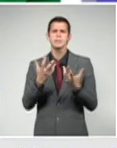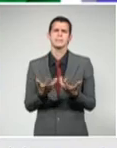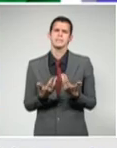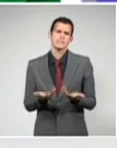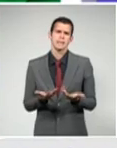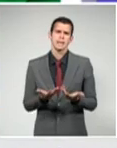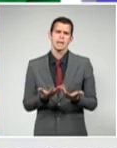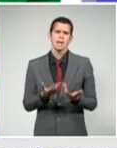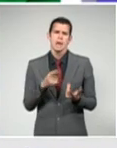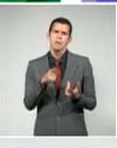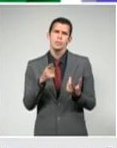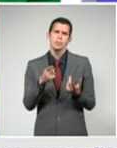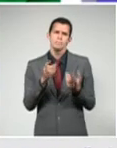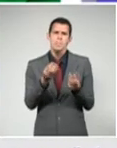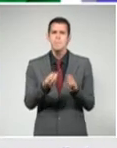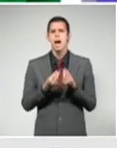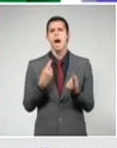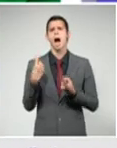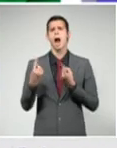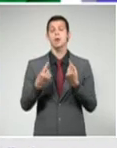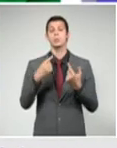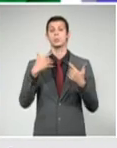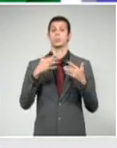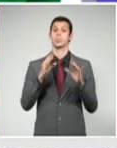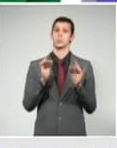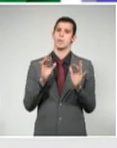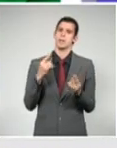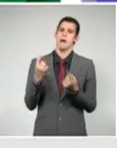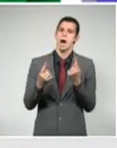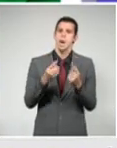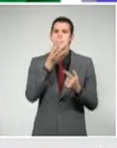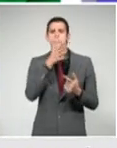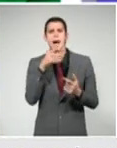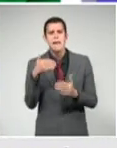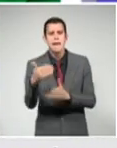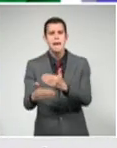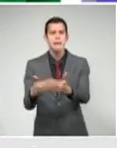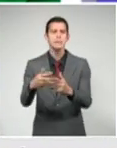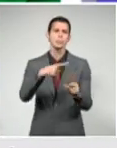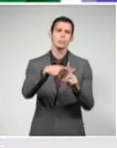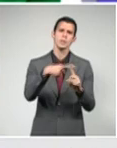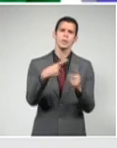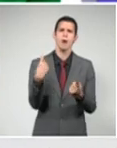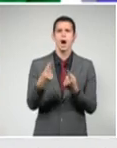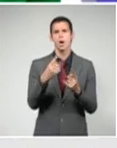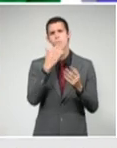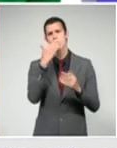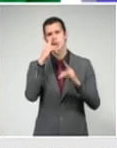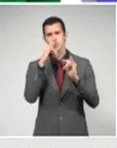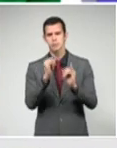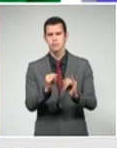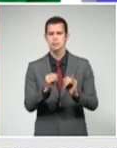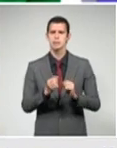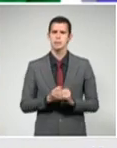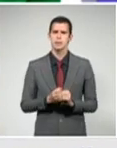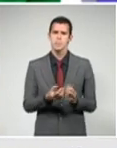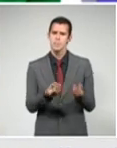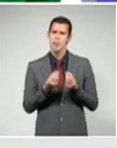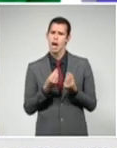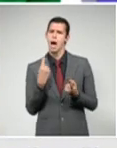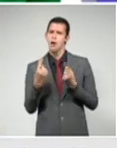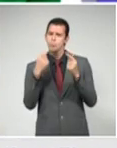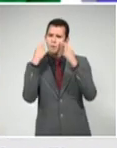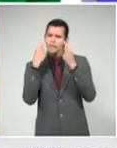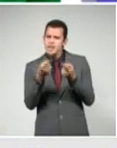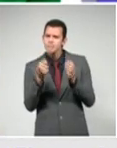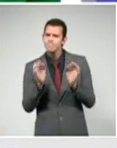es algo que nos da un pronóstico de control de esta enfermedad, que realmente este último